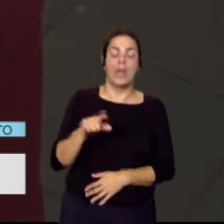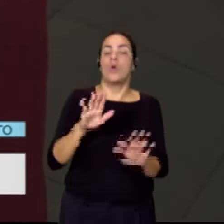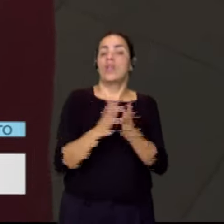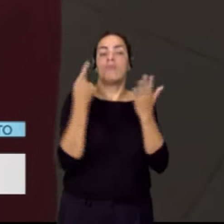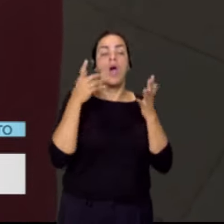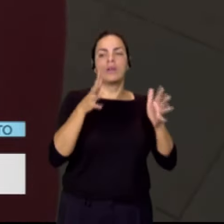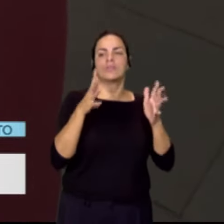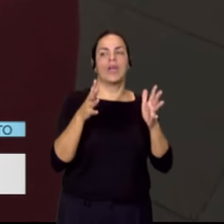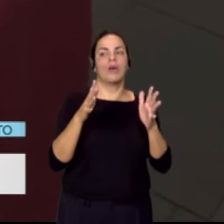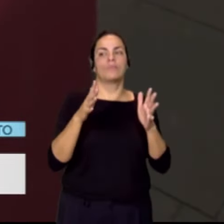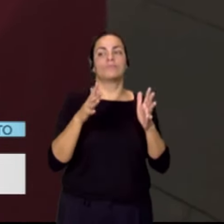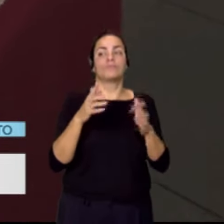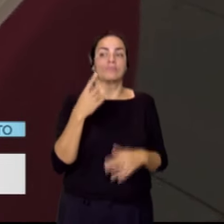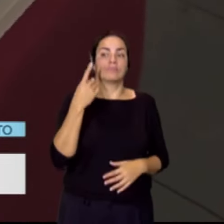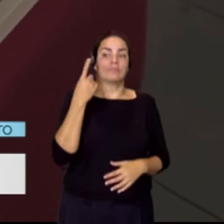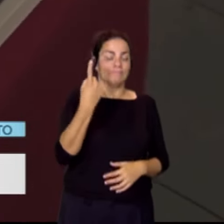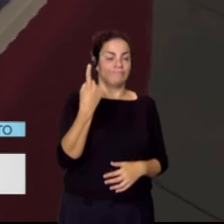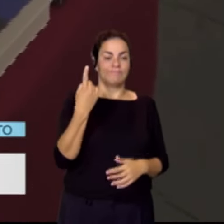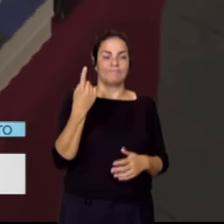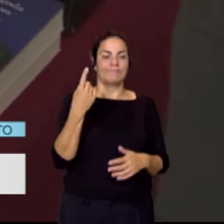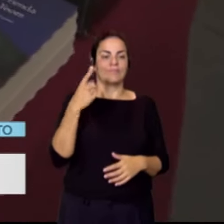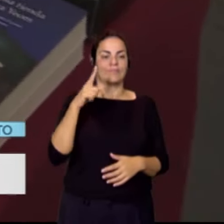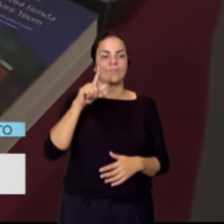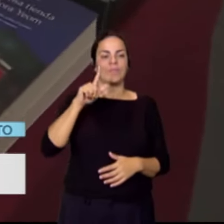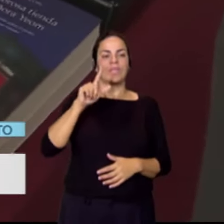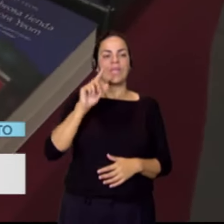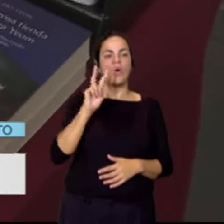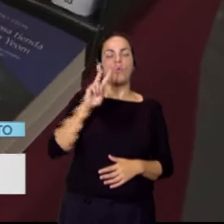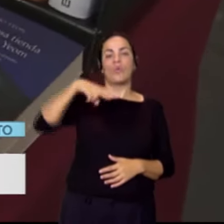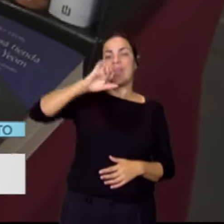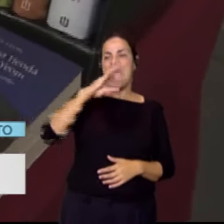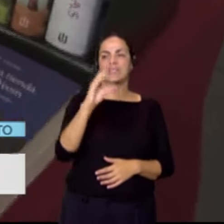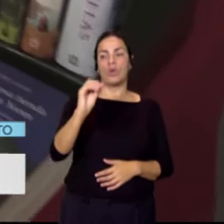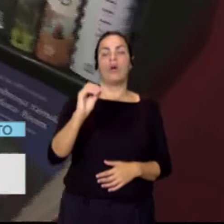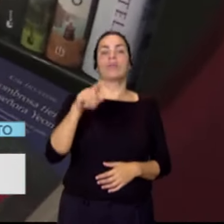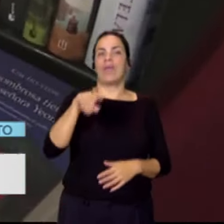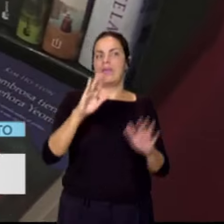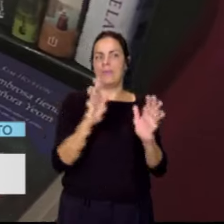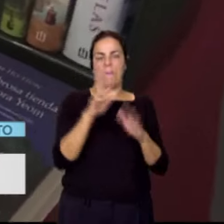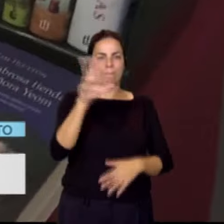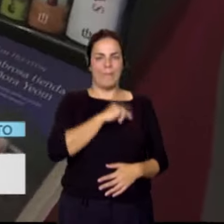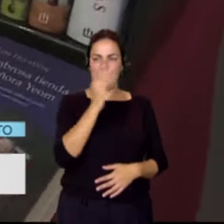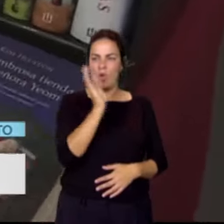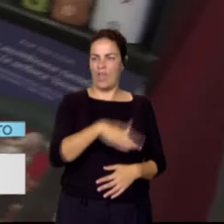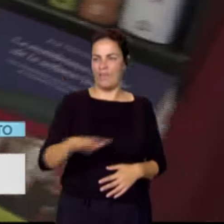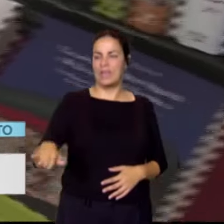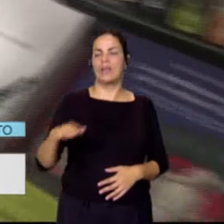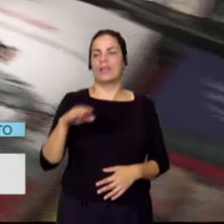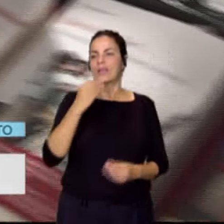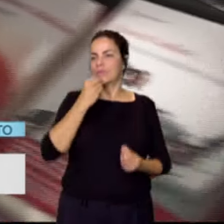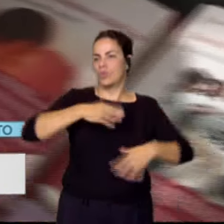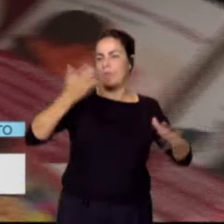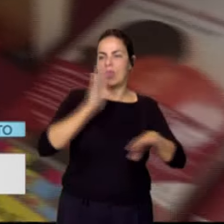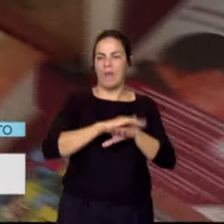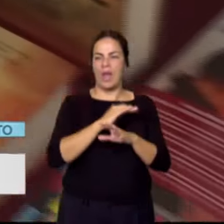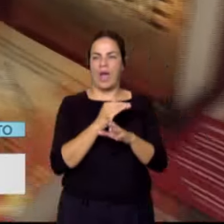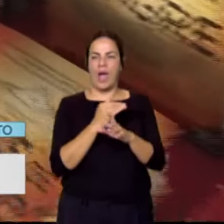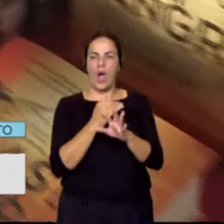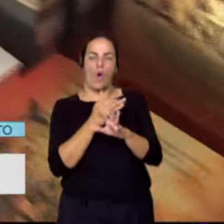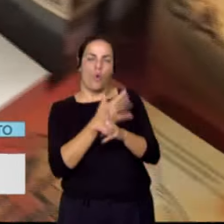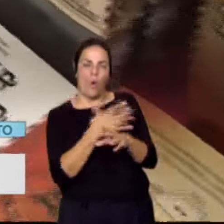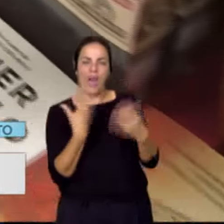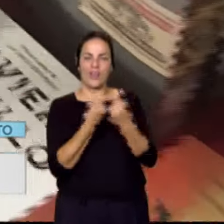mejor libro infantil de todostuslibros.com que es el premio de librería Y la verdad es que está genial para jugar sobre todo con las palabras y pues por ejemplo